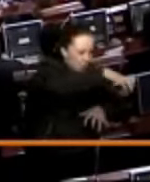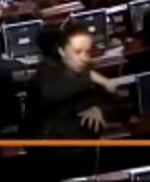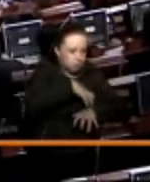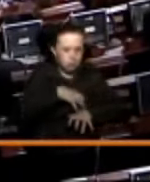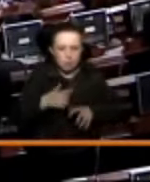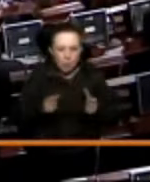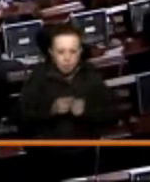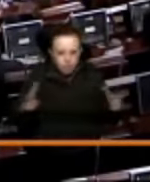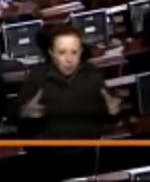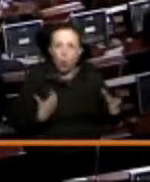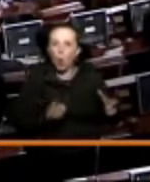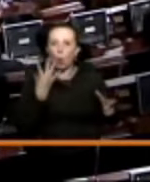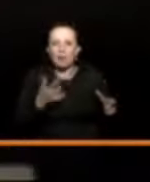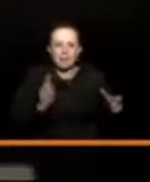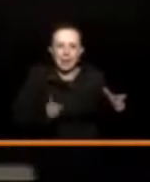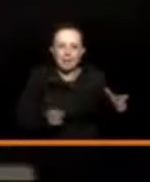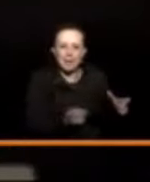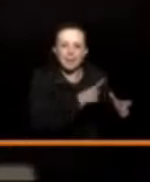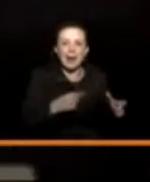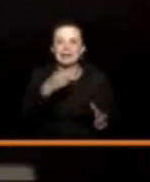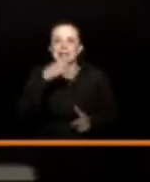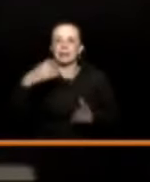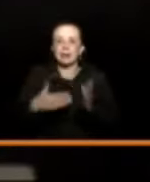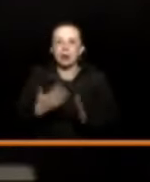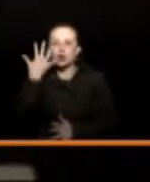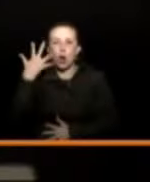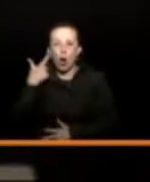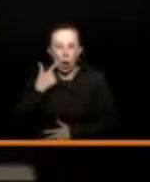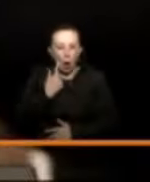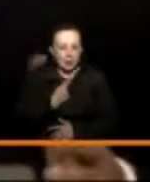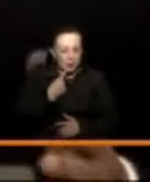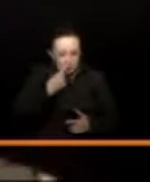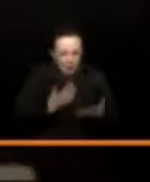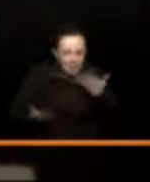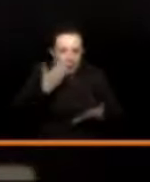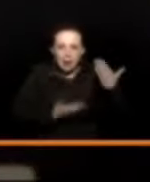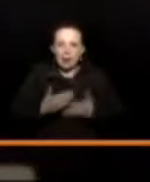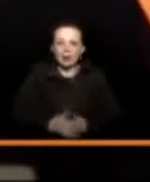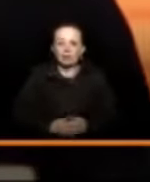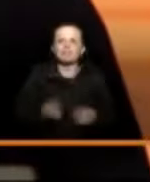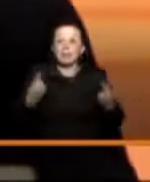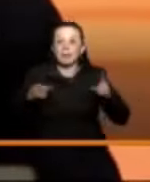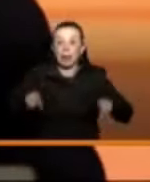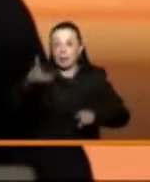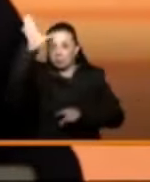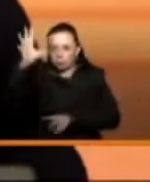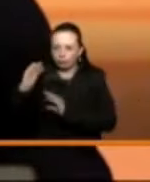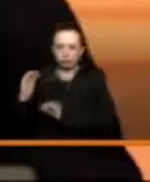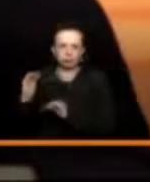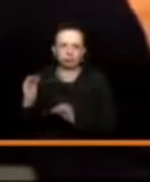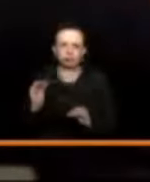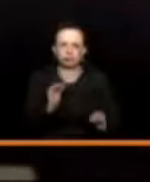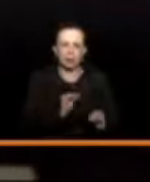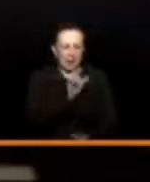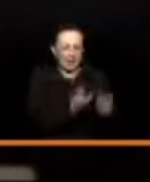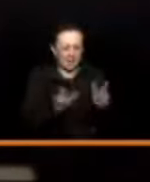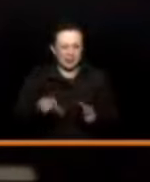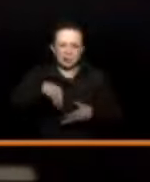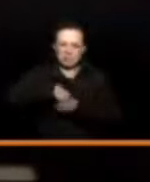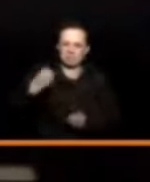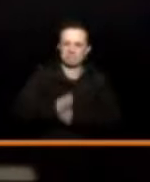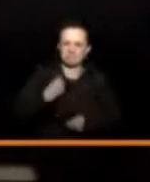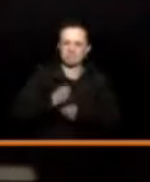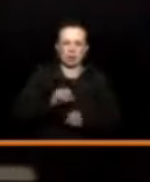capacidad de procesar más de 100.000 pruebas diarias. Y capacitamos también el talento humano en